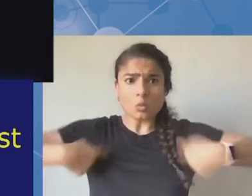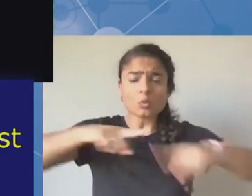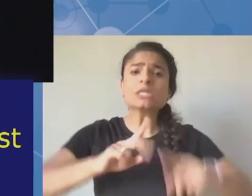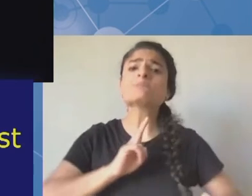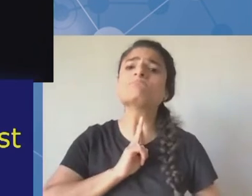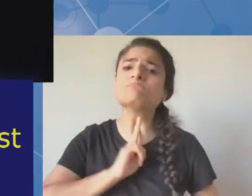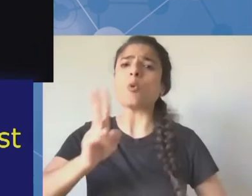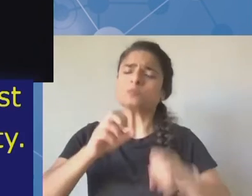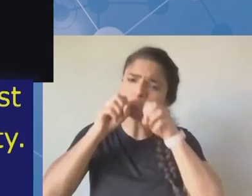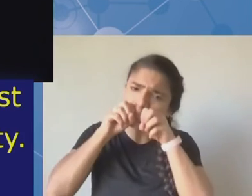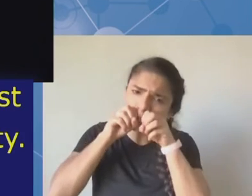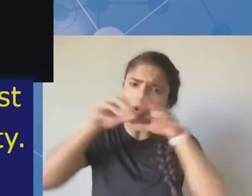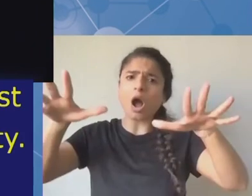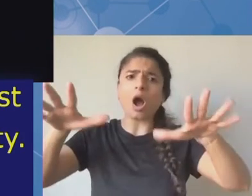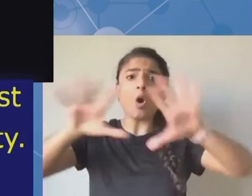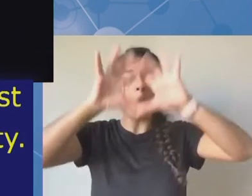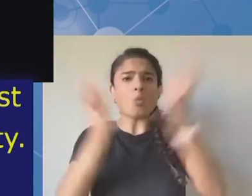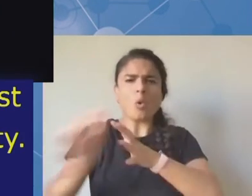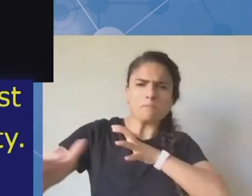oída. Necesitamos